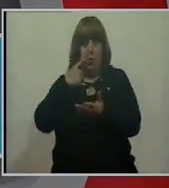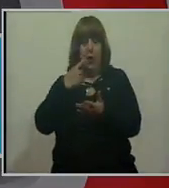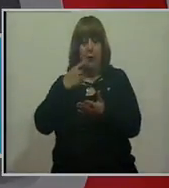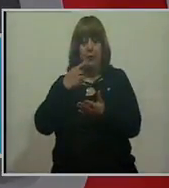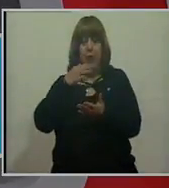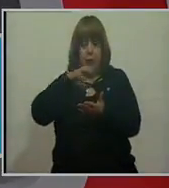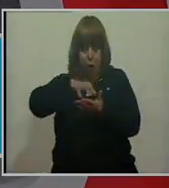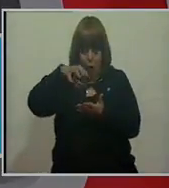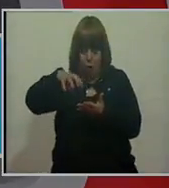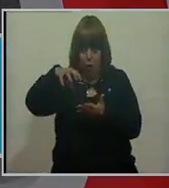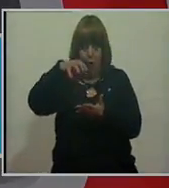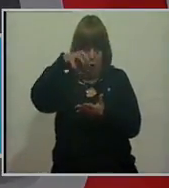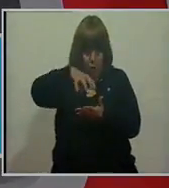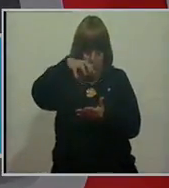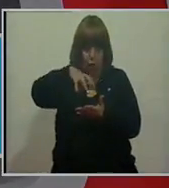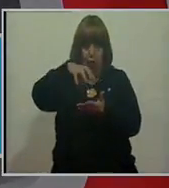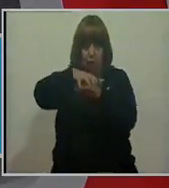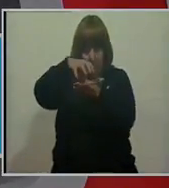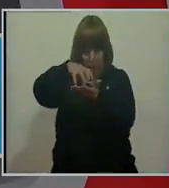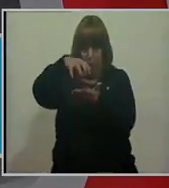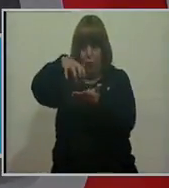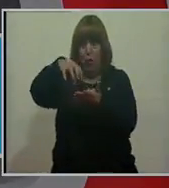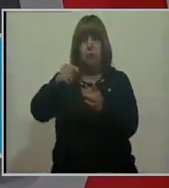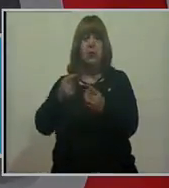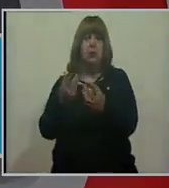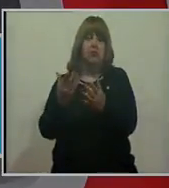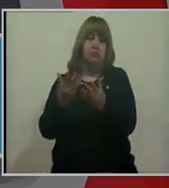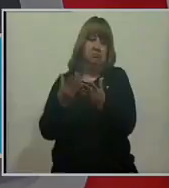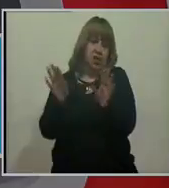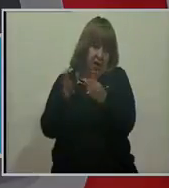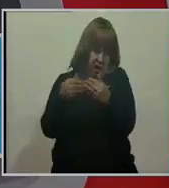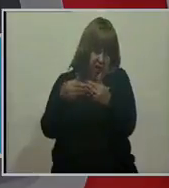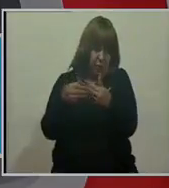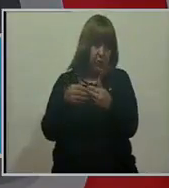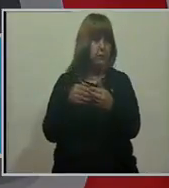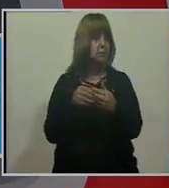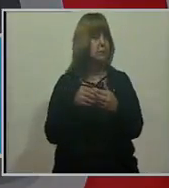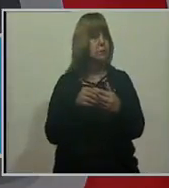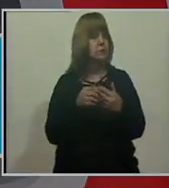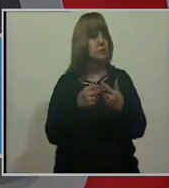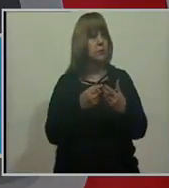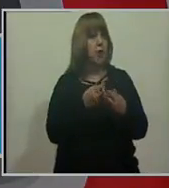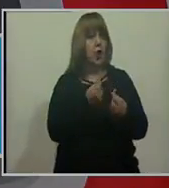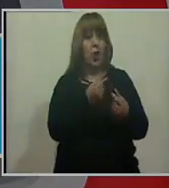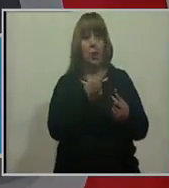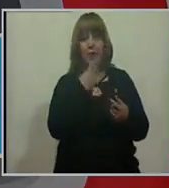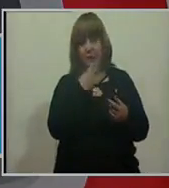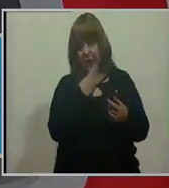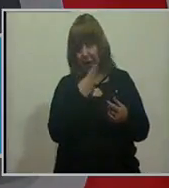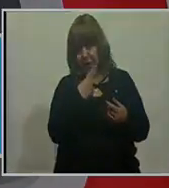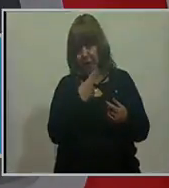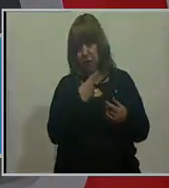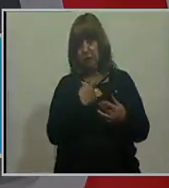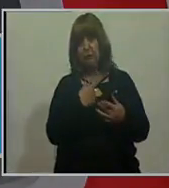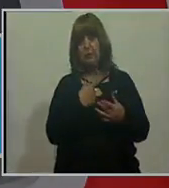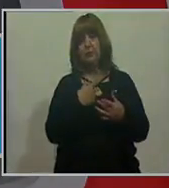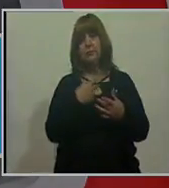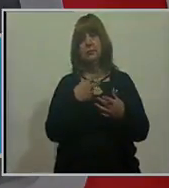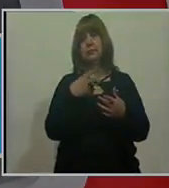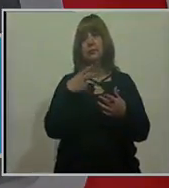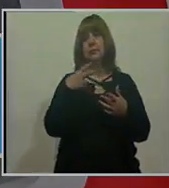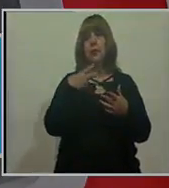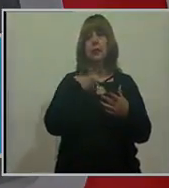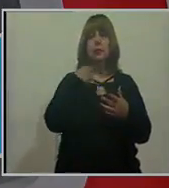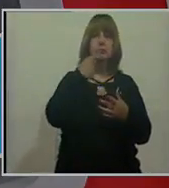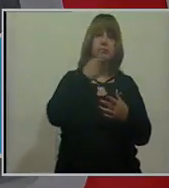o deciden hacer una changa más, uh-huh, con inclusive esta modalidad clandestina de venta de cigarrillos es con cigarrillos